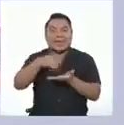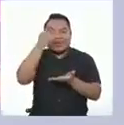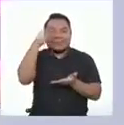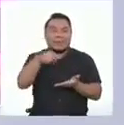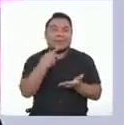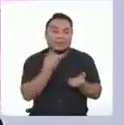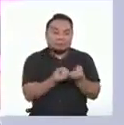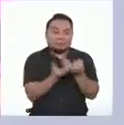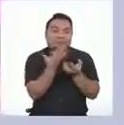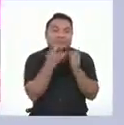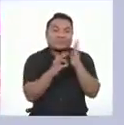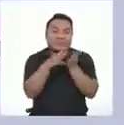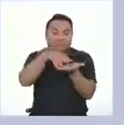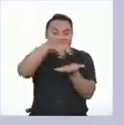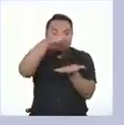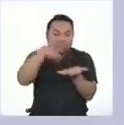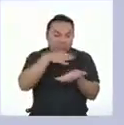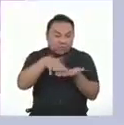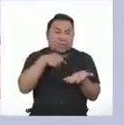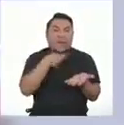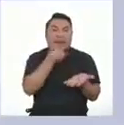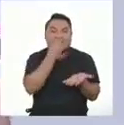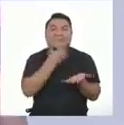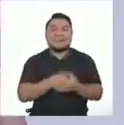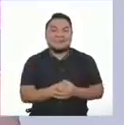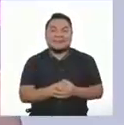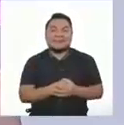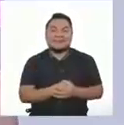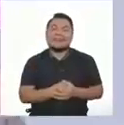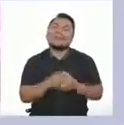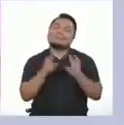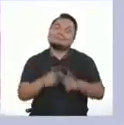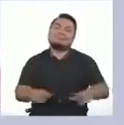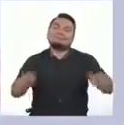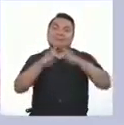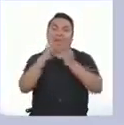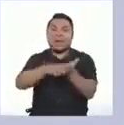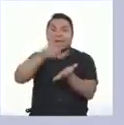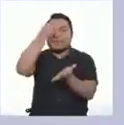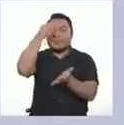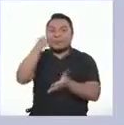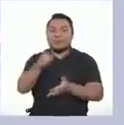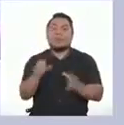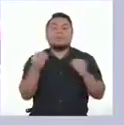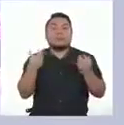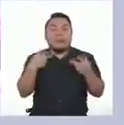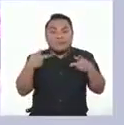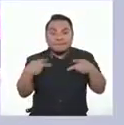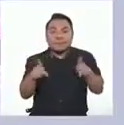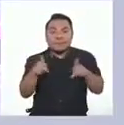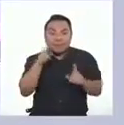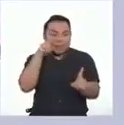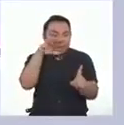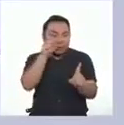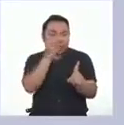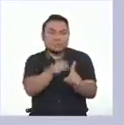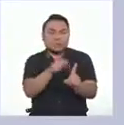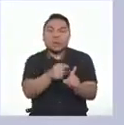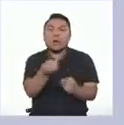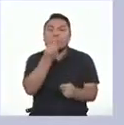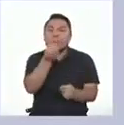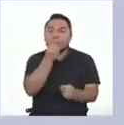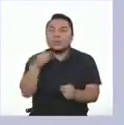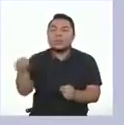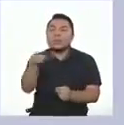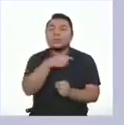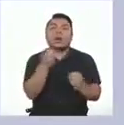proceso de germinado del que hemos estado hablando en estos días. Qué valioso es poder aprender esto, ya que nos permite identificar el valor nutricional